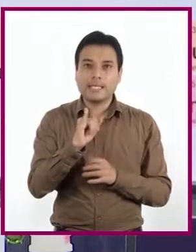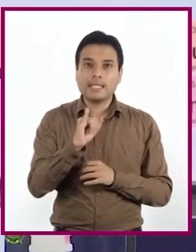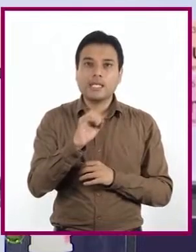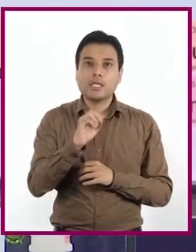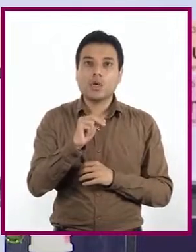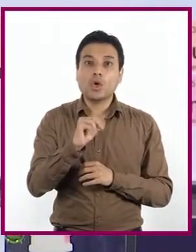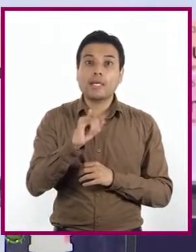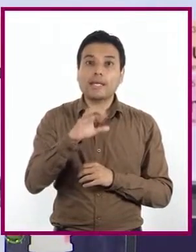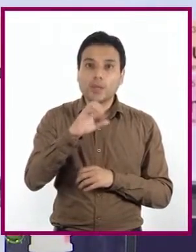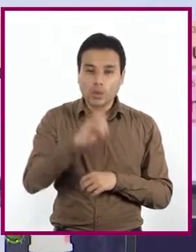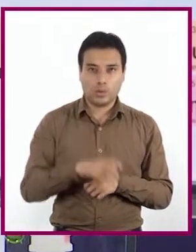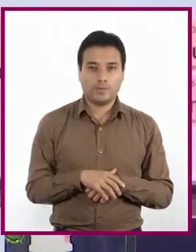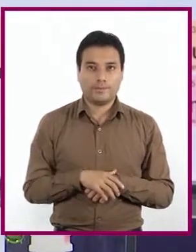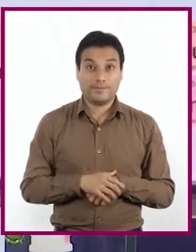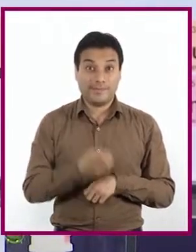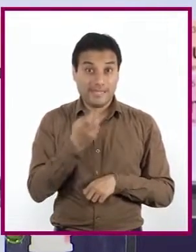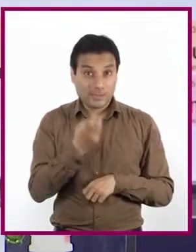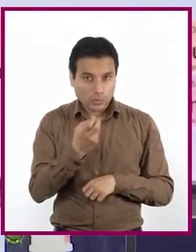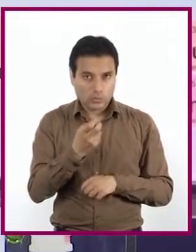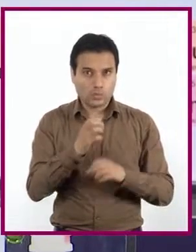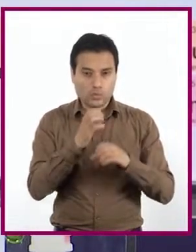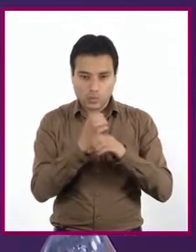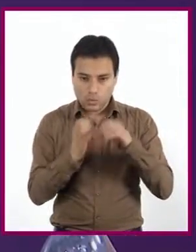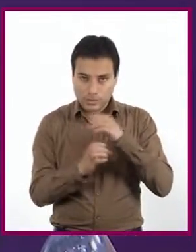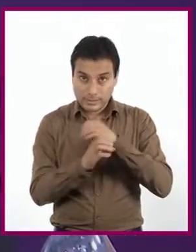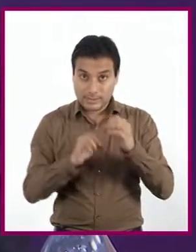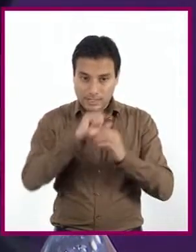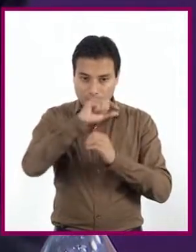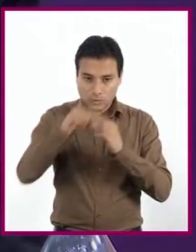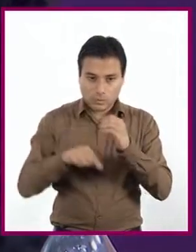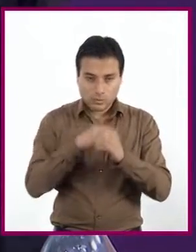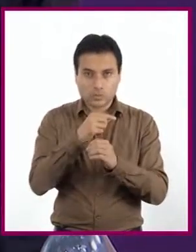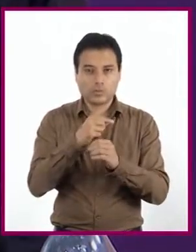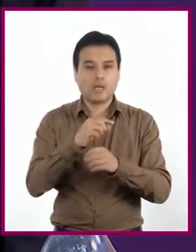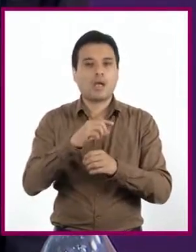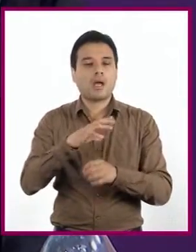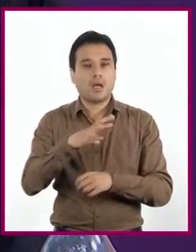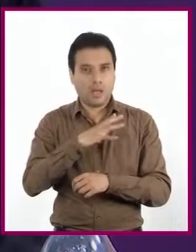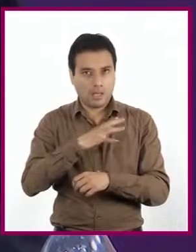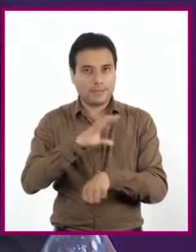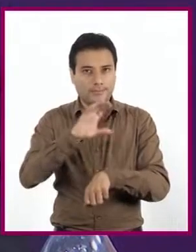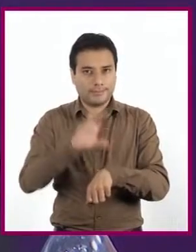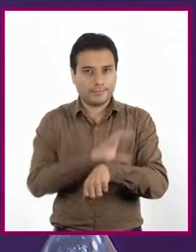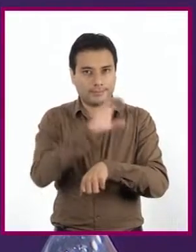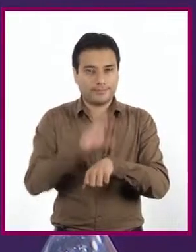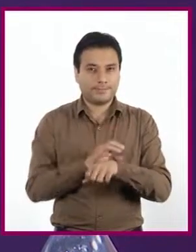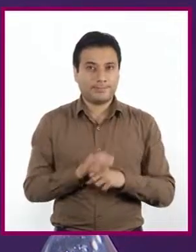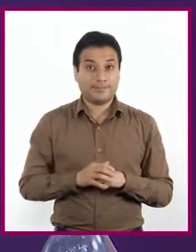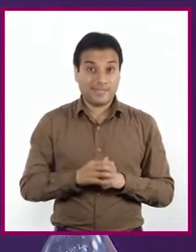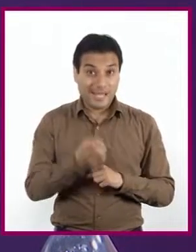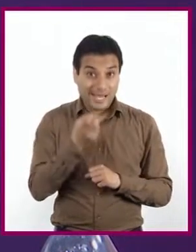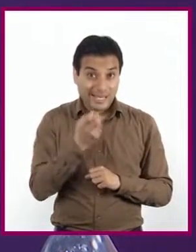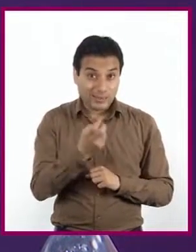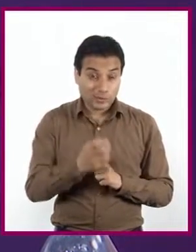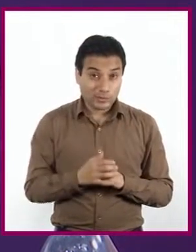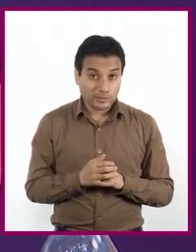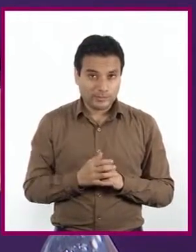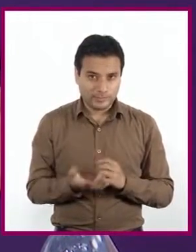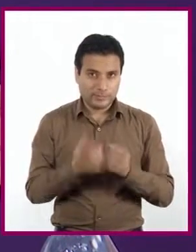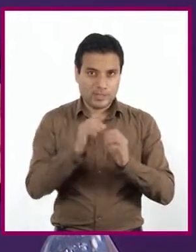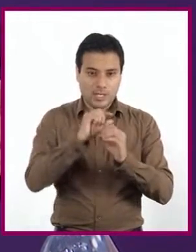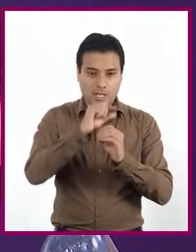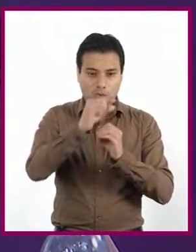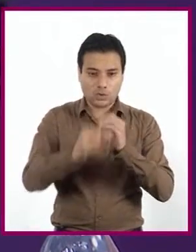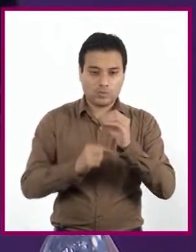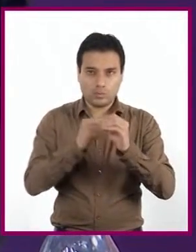fuerza electrostática que existe en los átomos. Esas fuerzas electrostáticas son las responsables de que los átomos